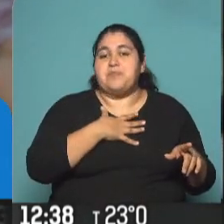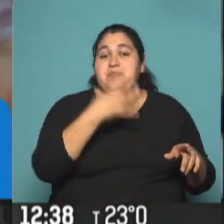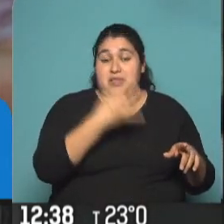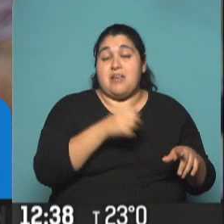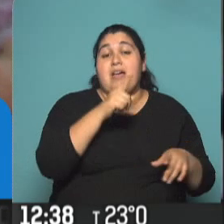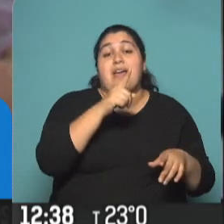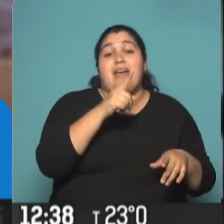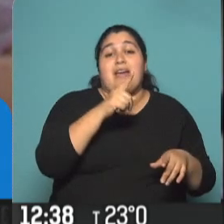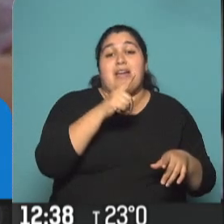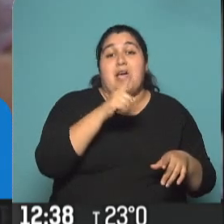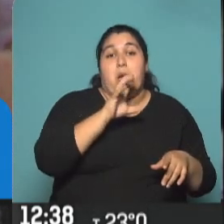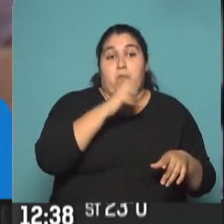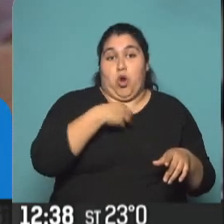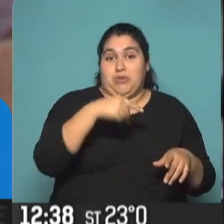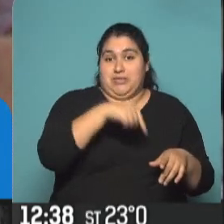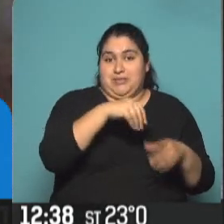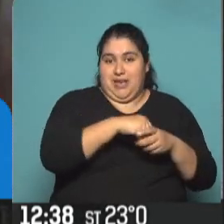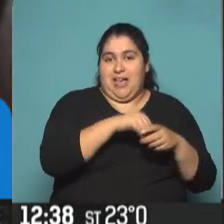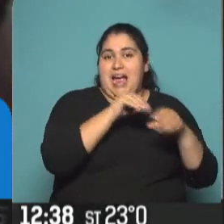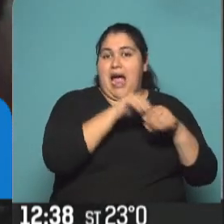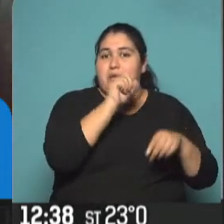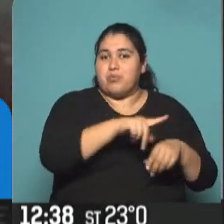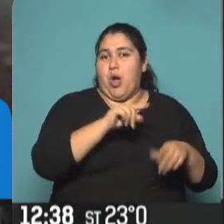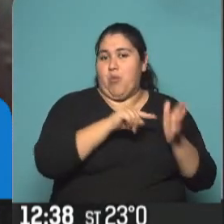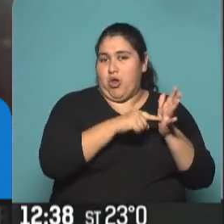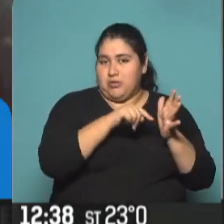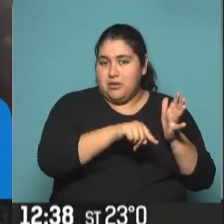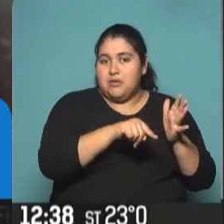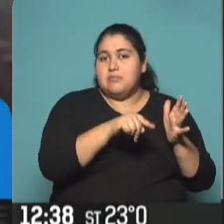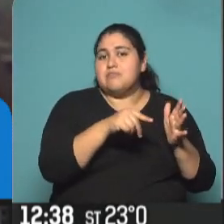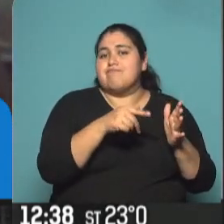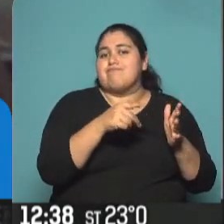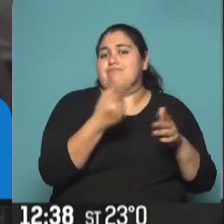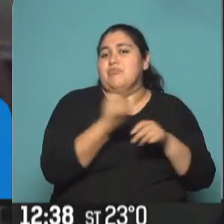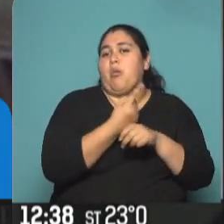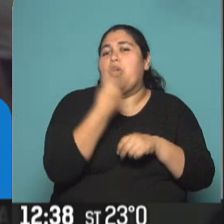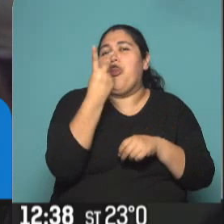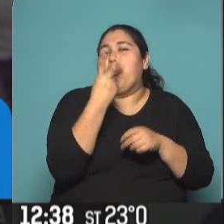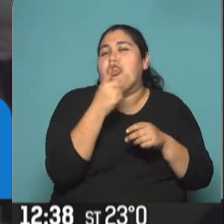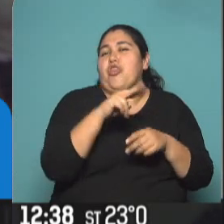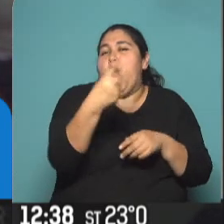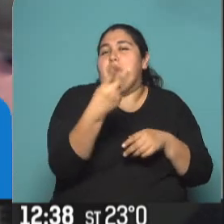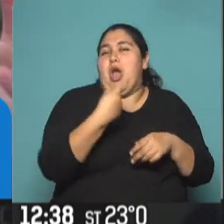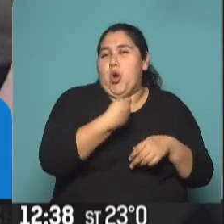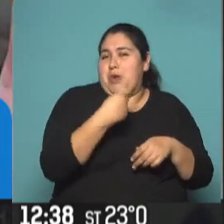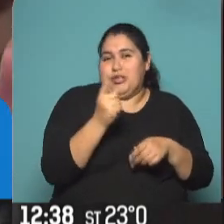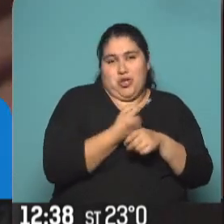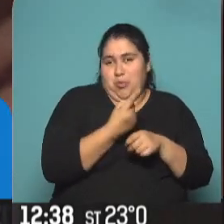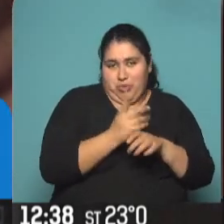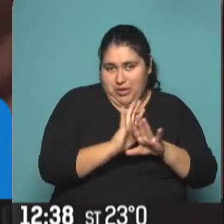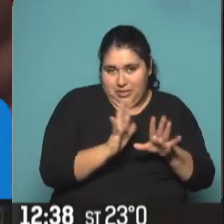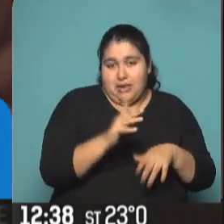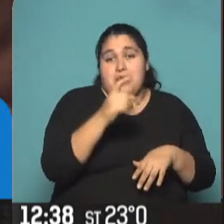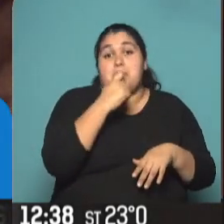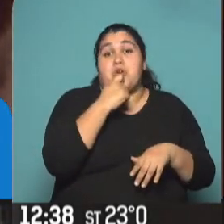de previsión social provincia de buenos aires en la caja de la provincia buenos aires vos como en chino puedes tener dos jubilaciones si antes cuando vos hacer